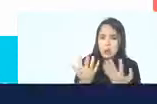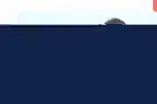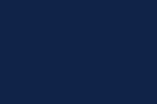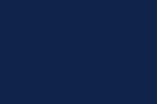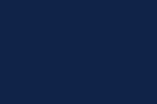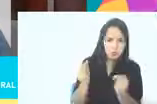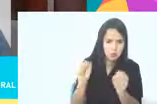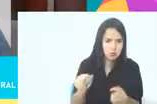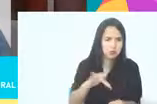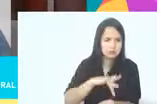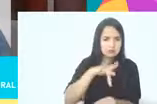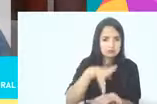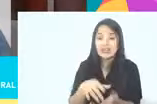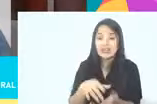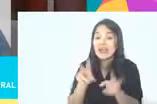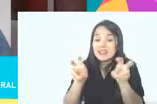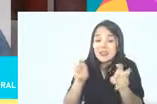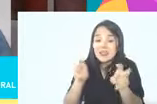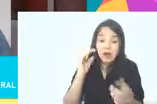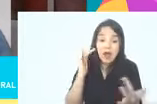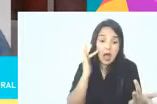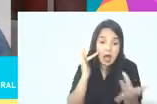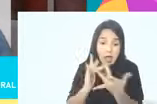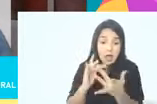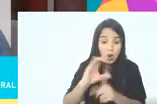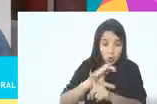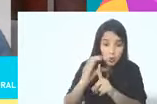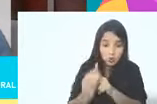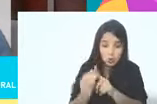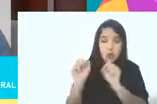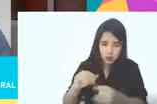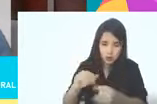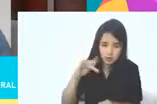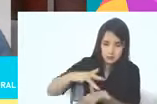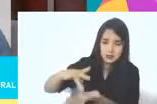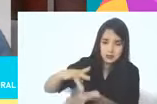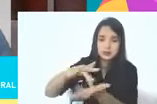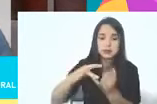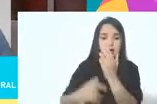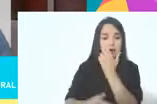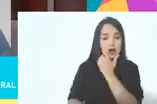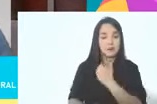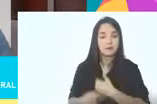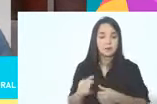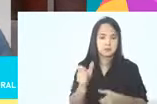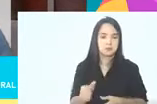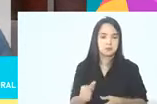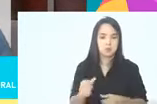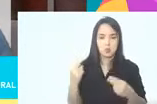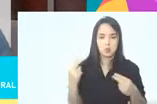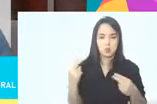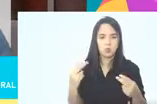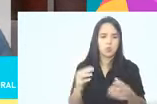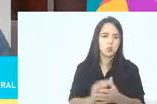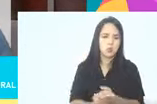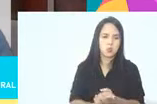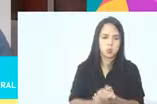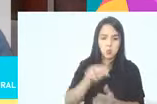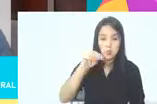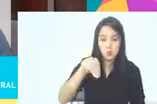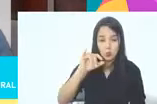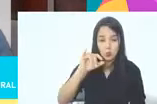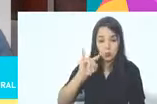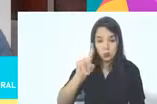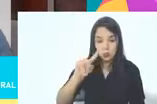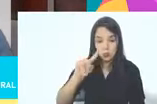Importantísimo, si usted no participa en los laboratorios, no puede ser parte de los diplomados, ni los talleres, ni ningún tipo de estímulo